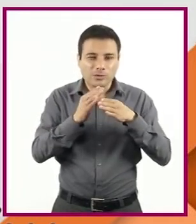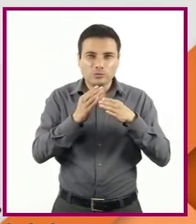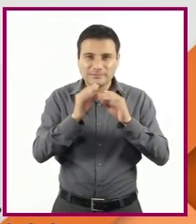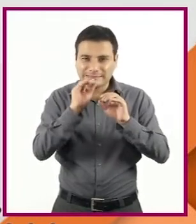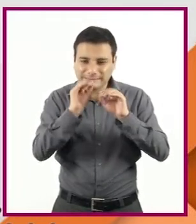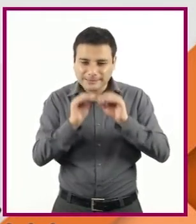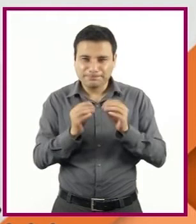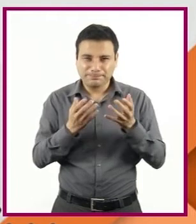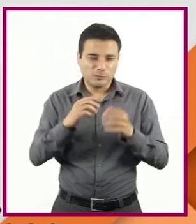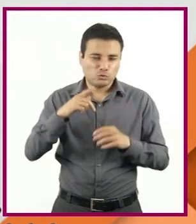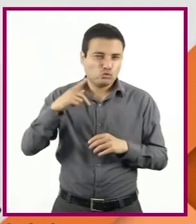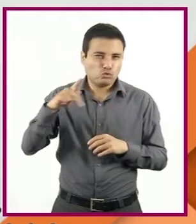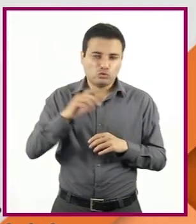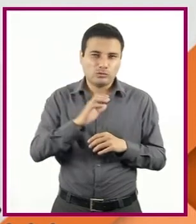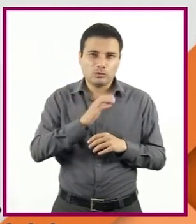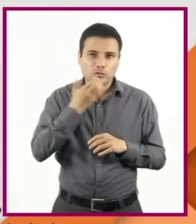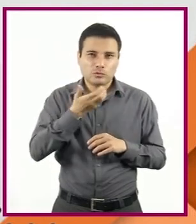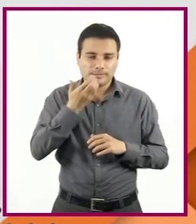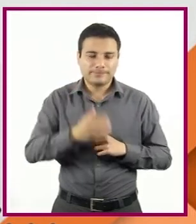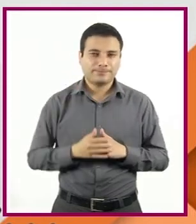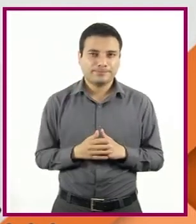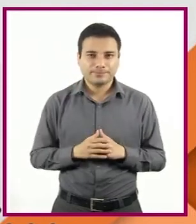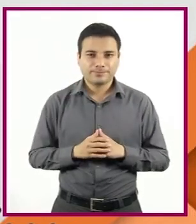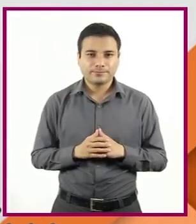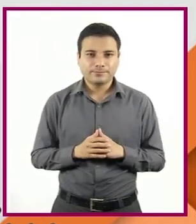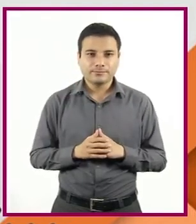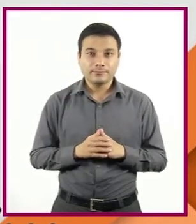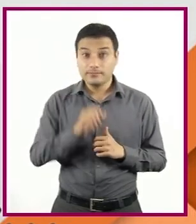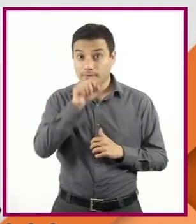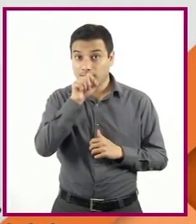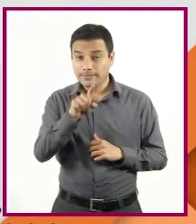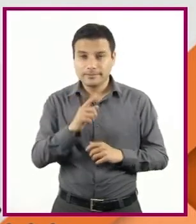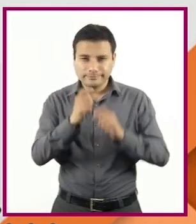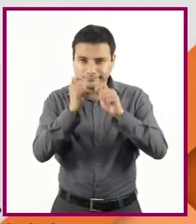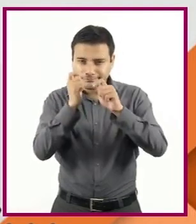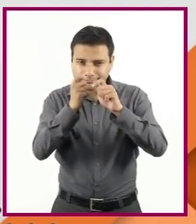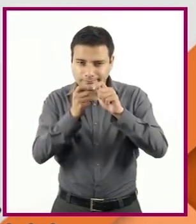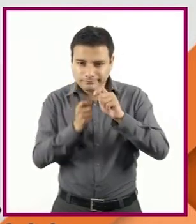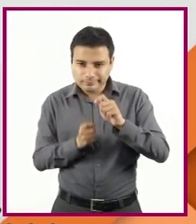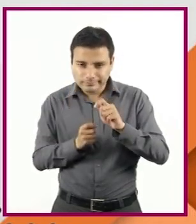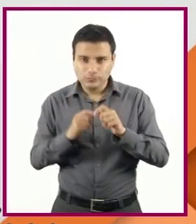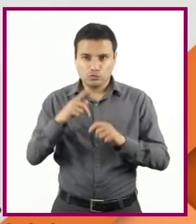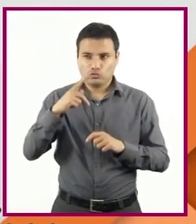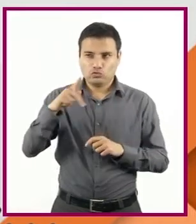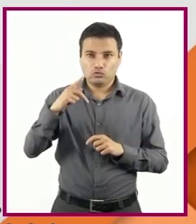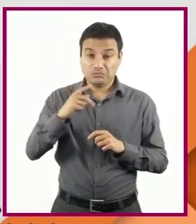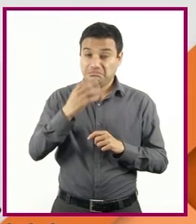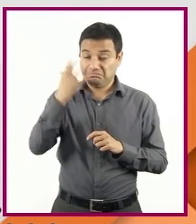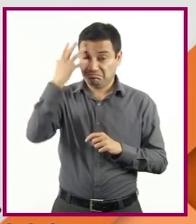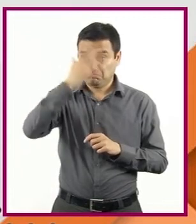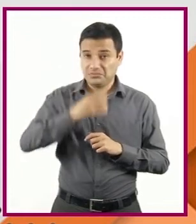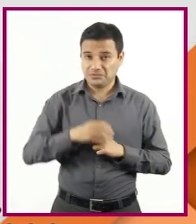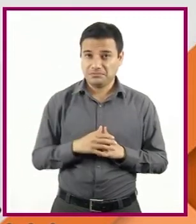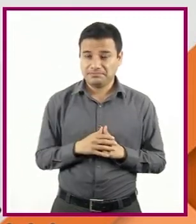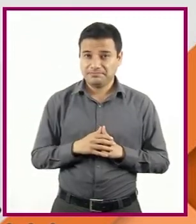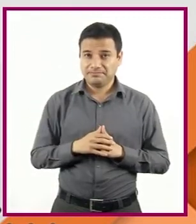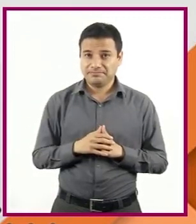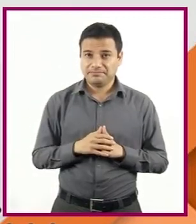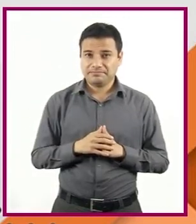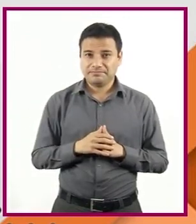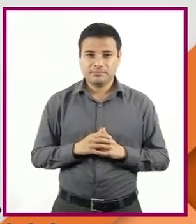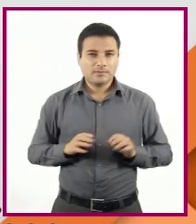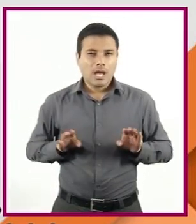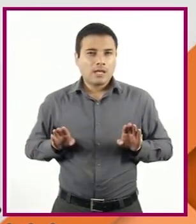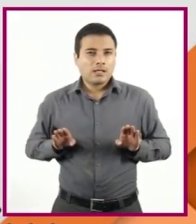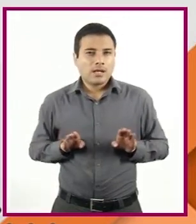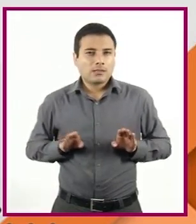blanco. Fue en la escultura donde el arte huasteco adquirió su originalidad y belleza, que se